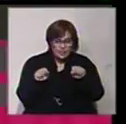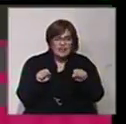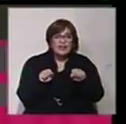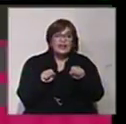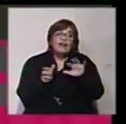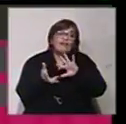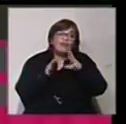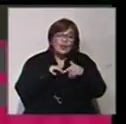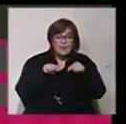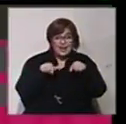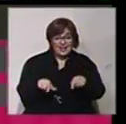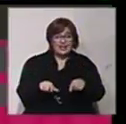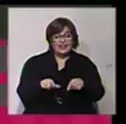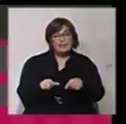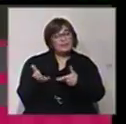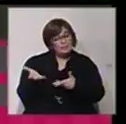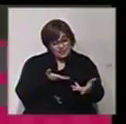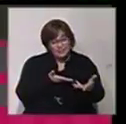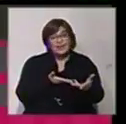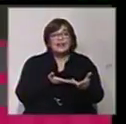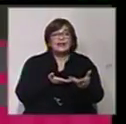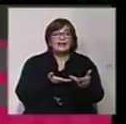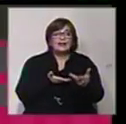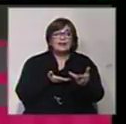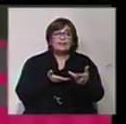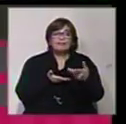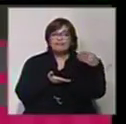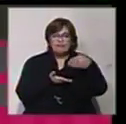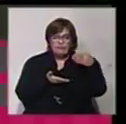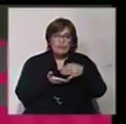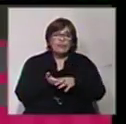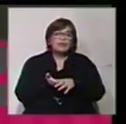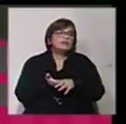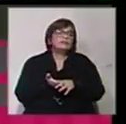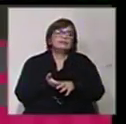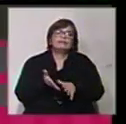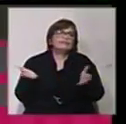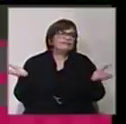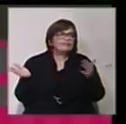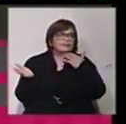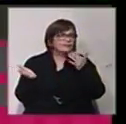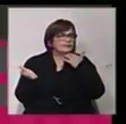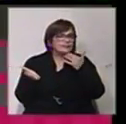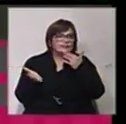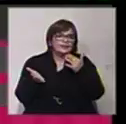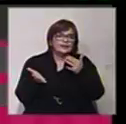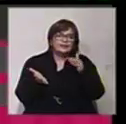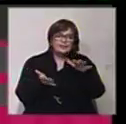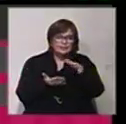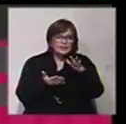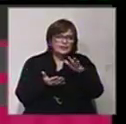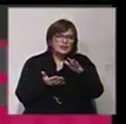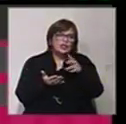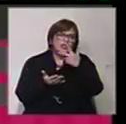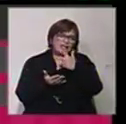forma en la que les solicitamos que participen. Entonces, no sé, tenés una media de participación en la convención de 3 a